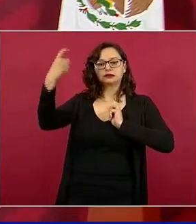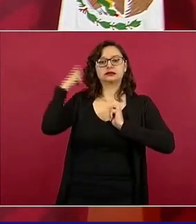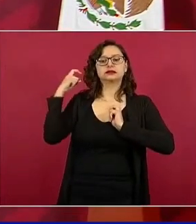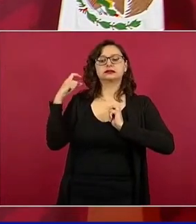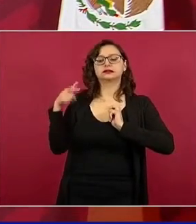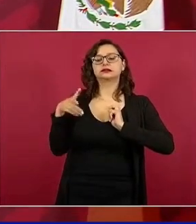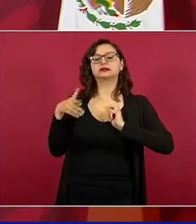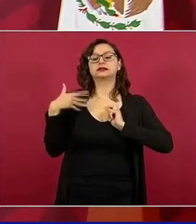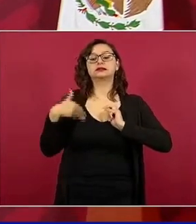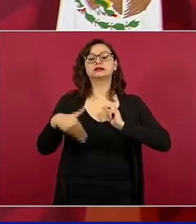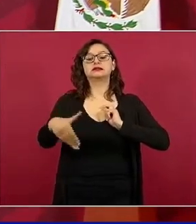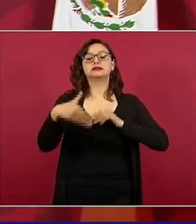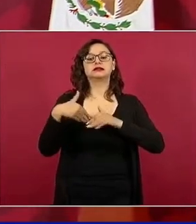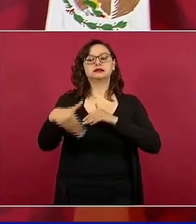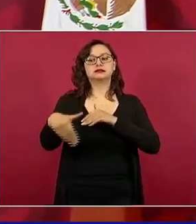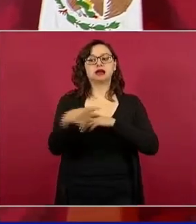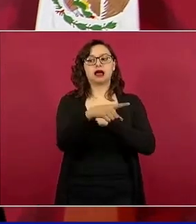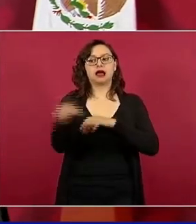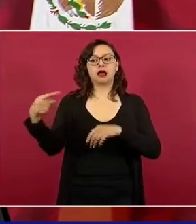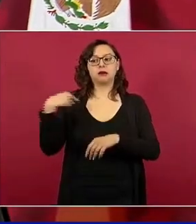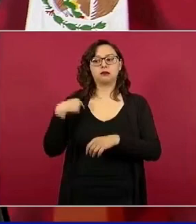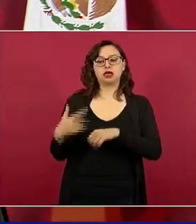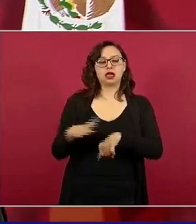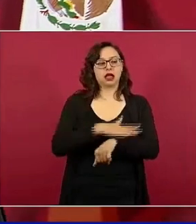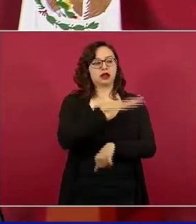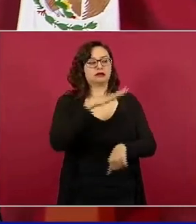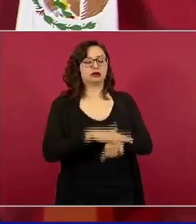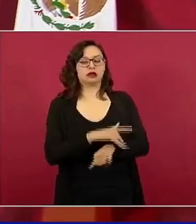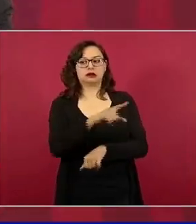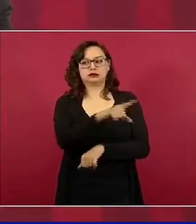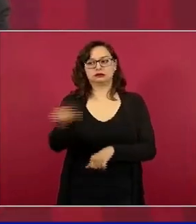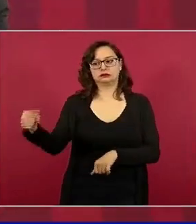a no darle la espalda al pueblo, a no